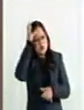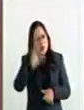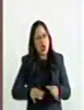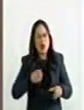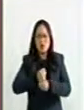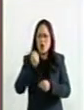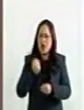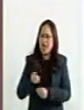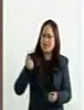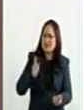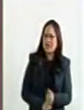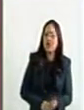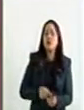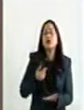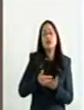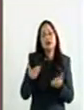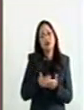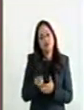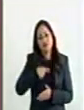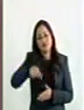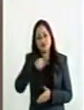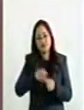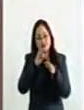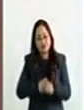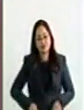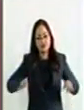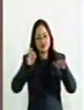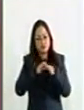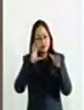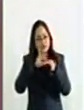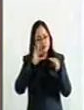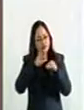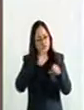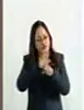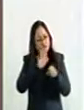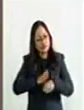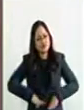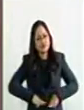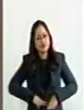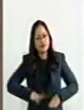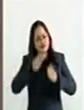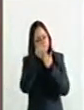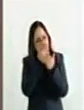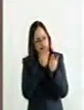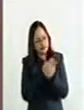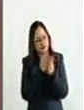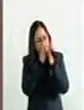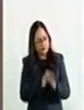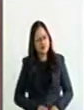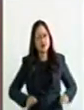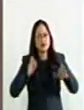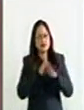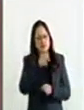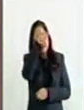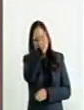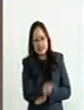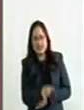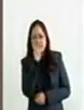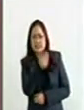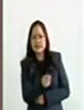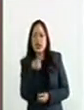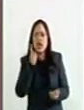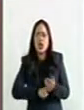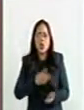violencia, es preciso destacar todas aquellas conductas grandes y pequeñas que nos hacen confirmar la